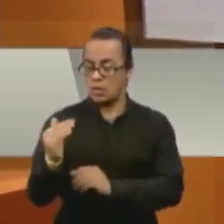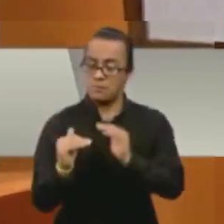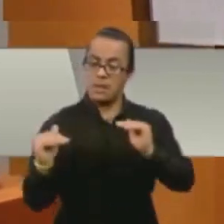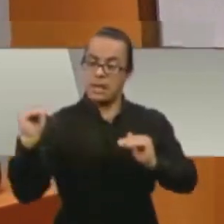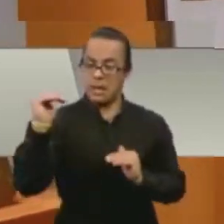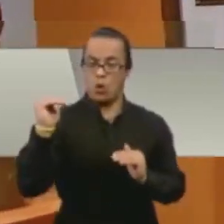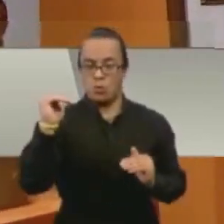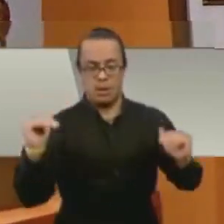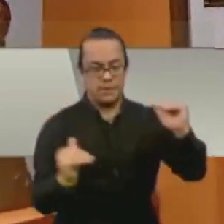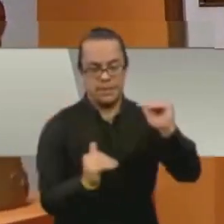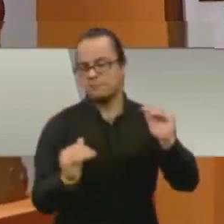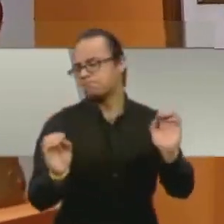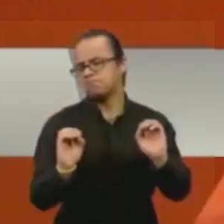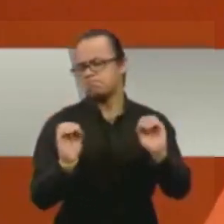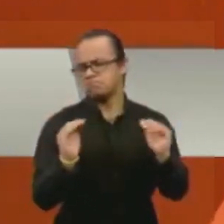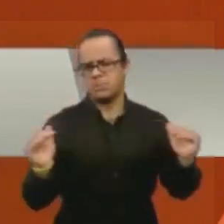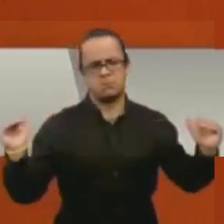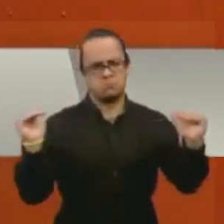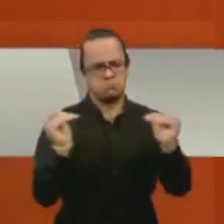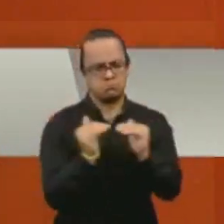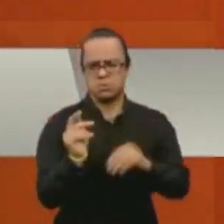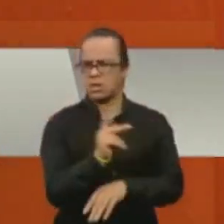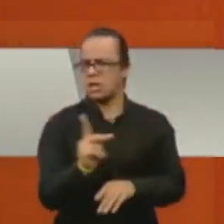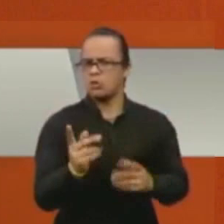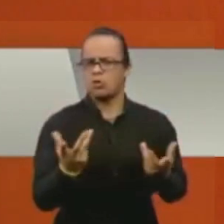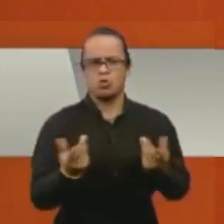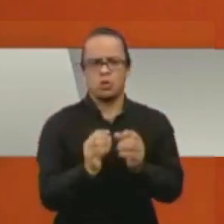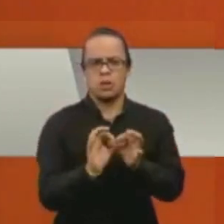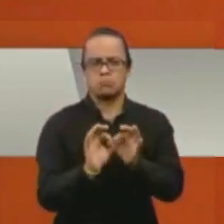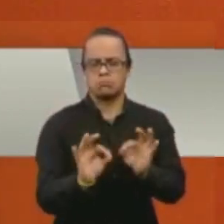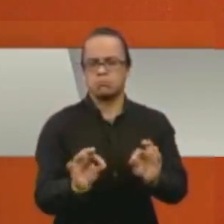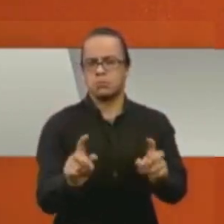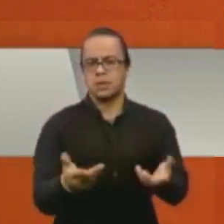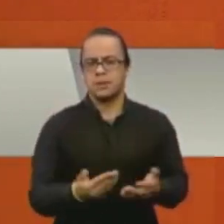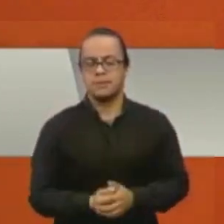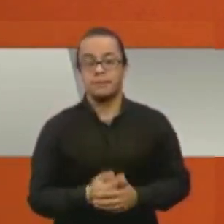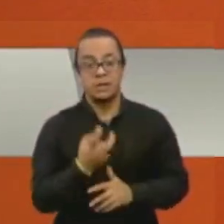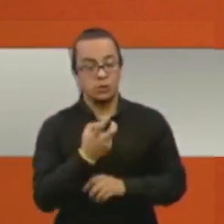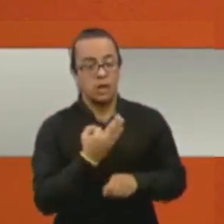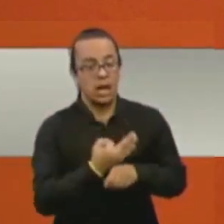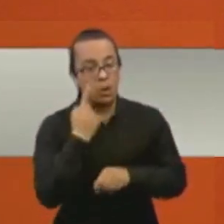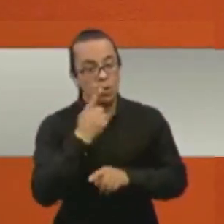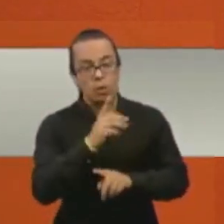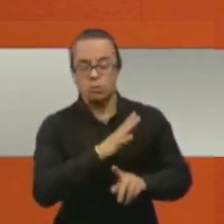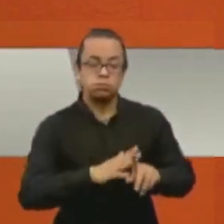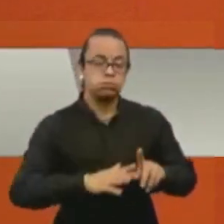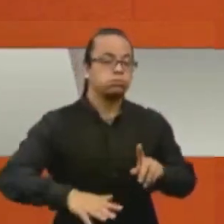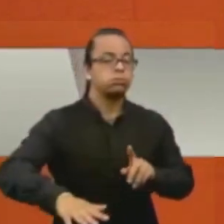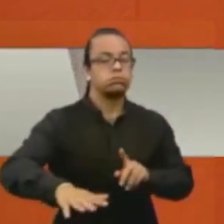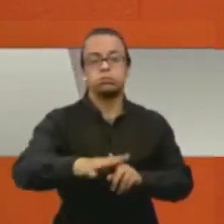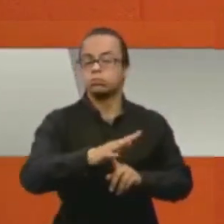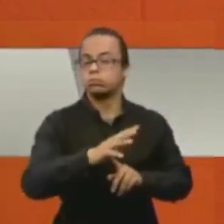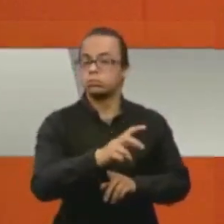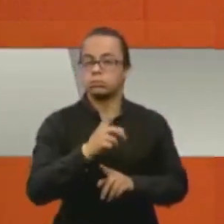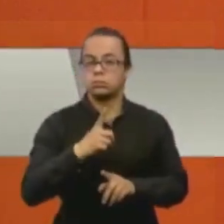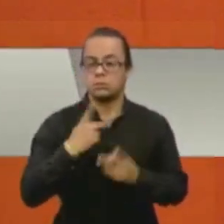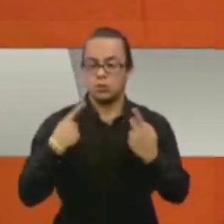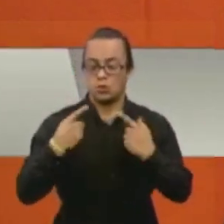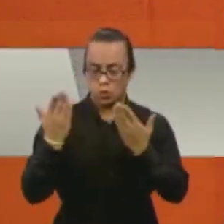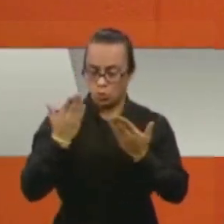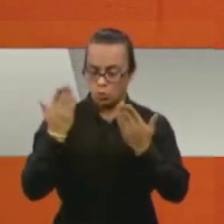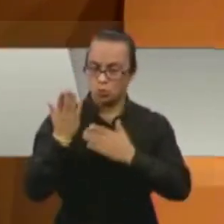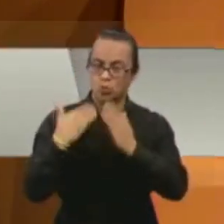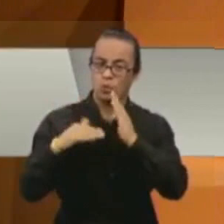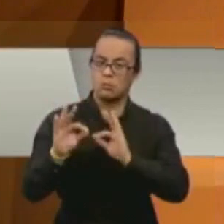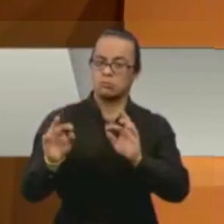que la otra, sino por el contrario, se conjugan. Entonces, este gran movimiento de la Escuela Mexicana de